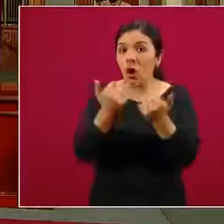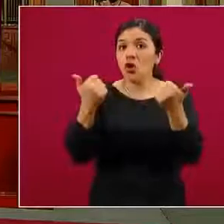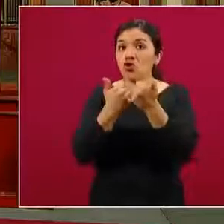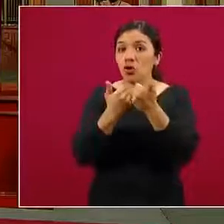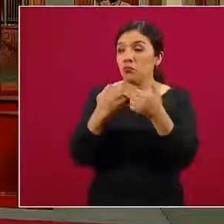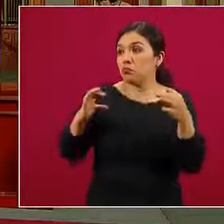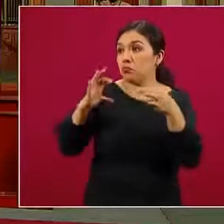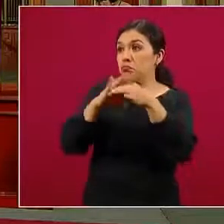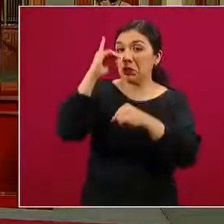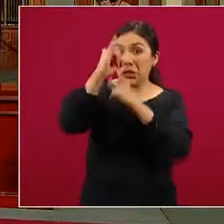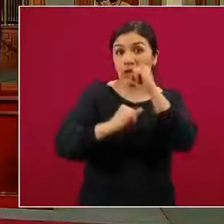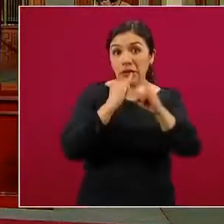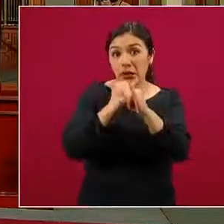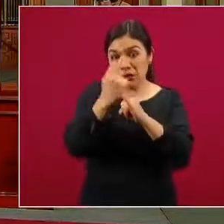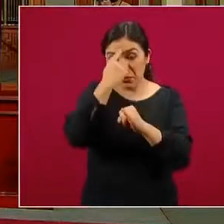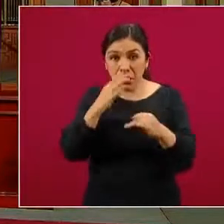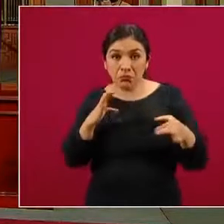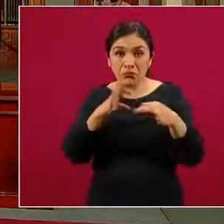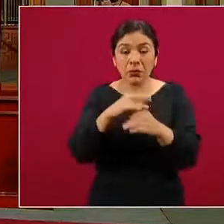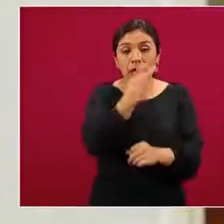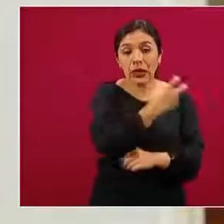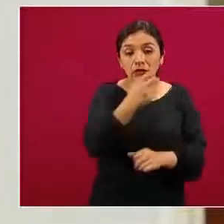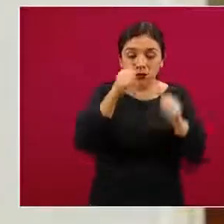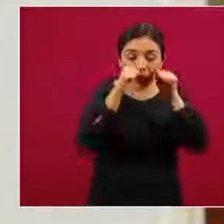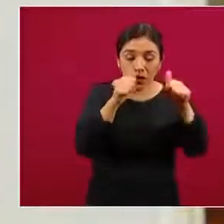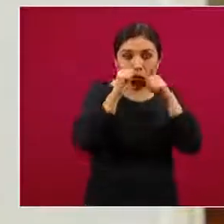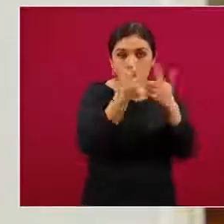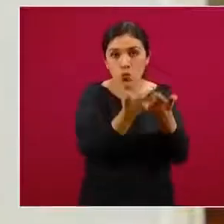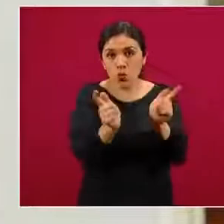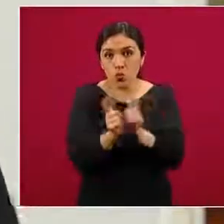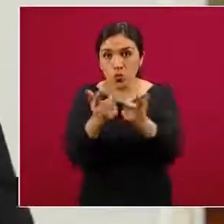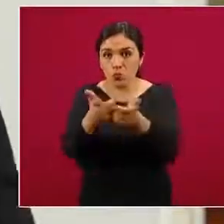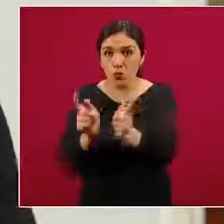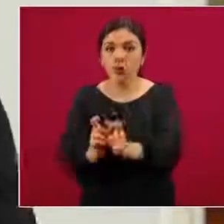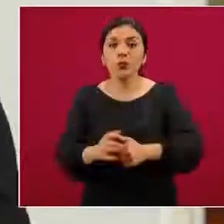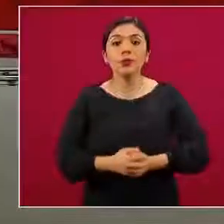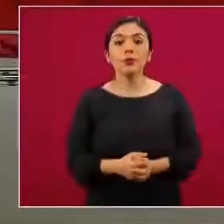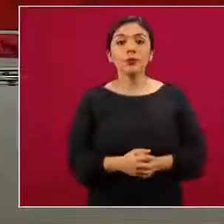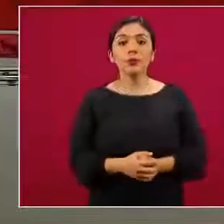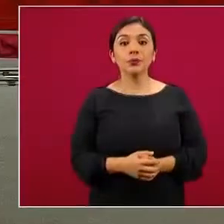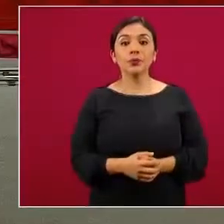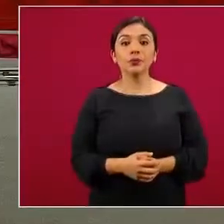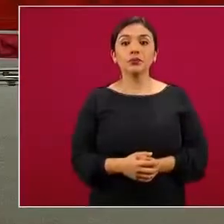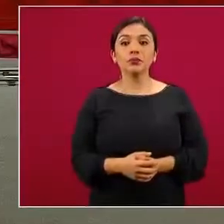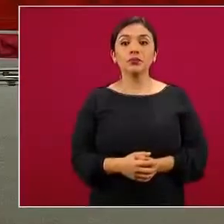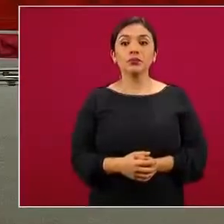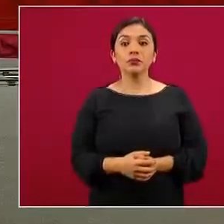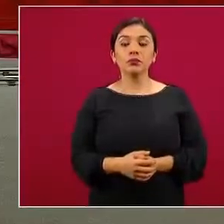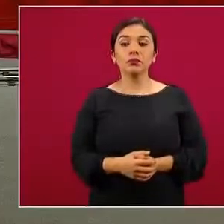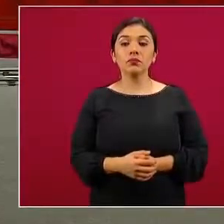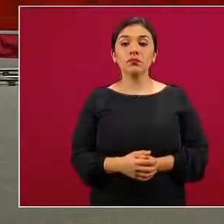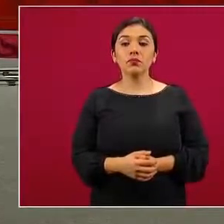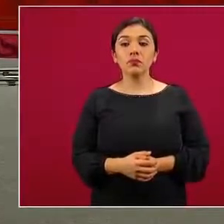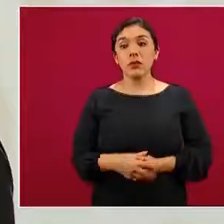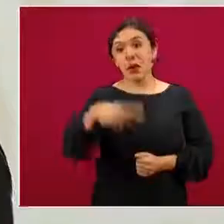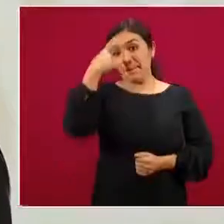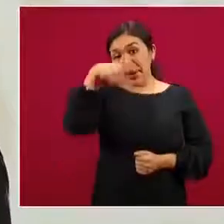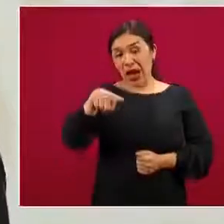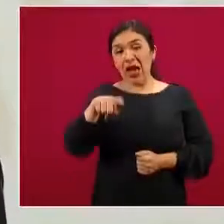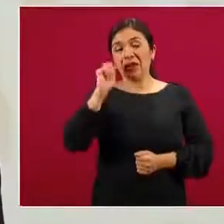internacional para estos grupos de población. En la parte de exportar,